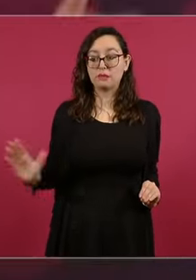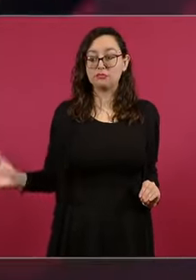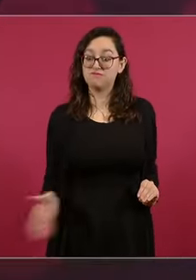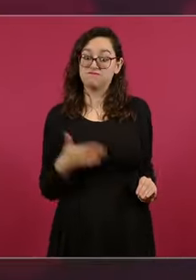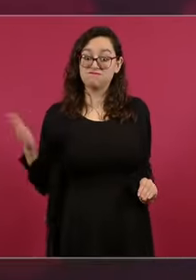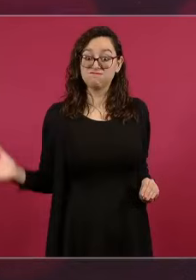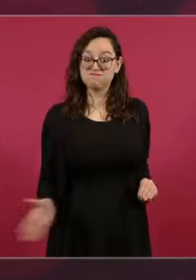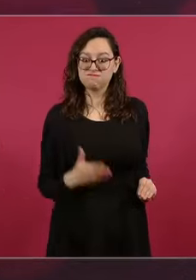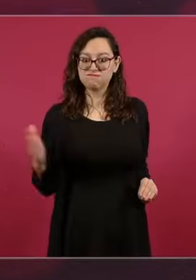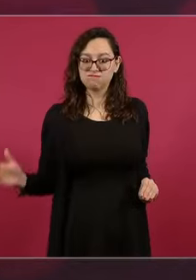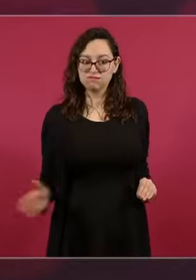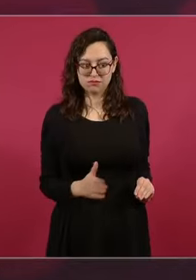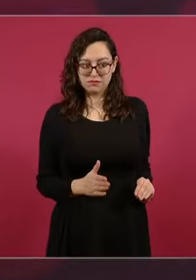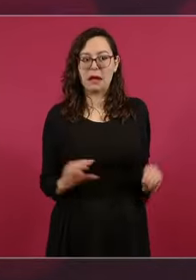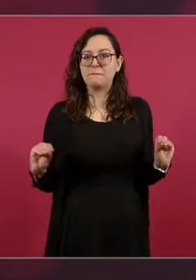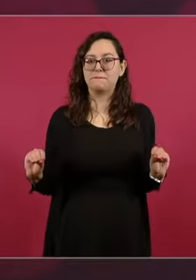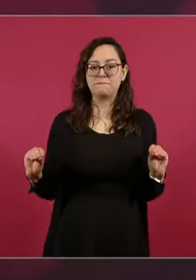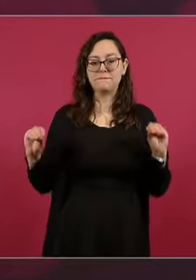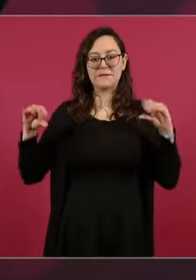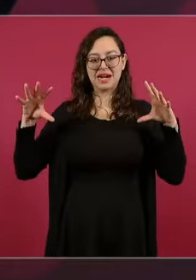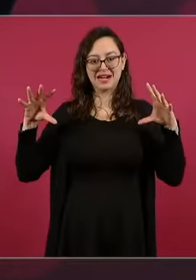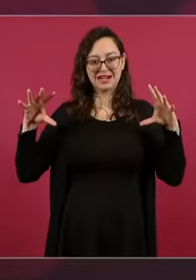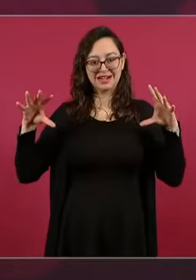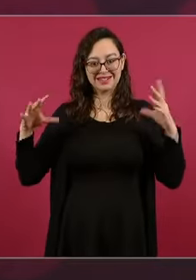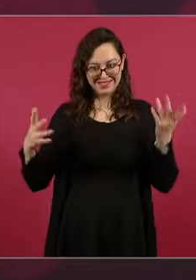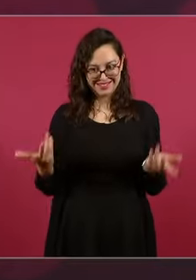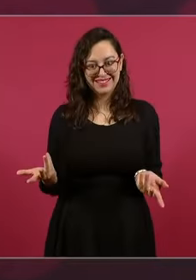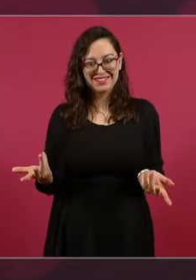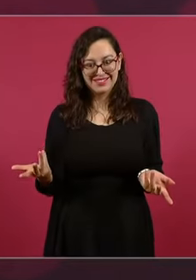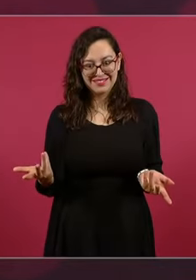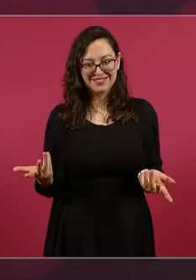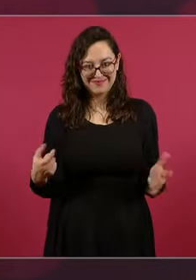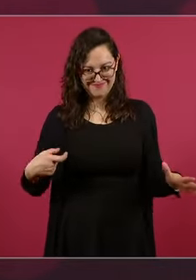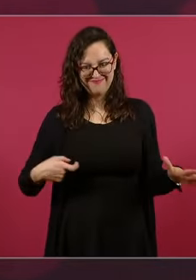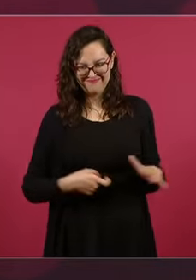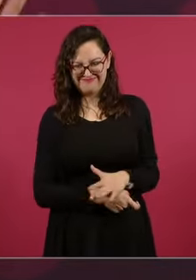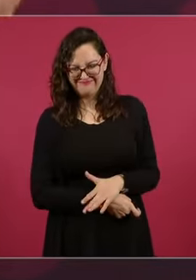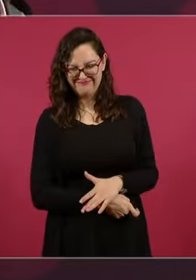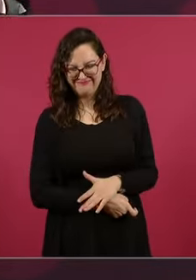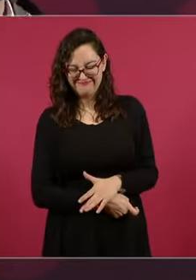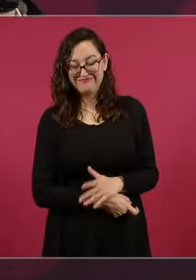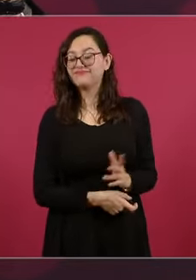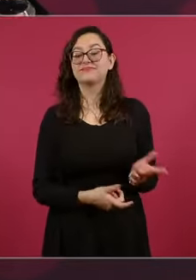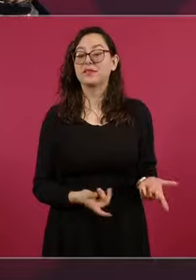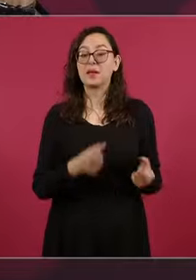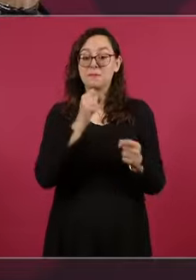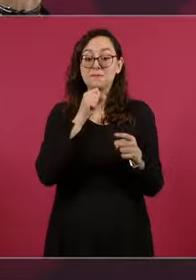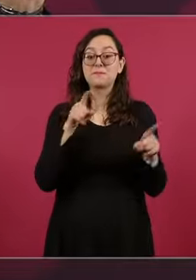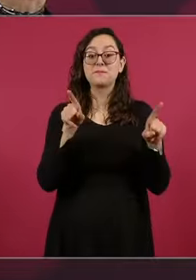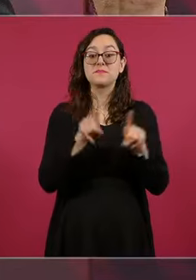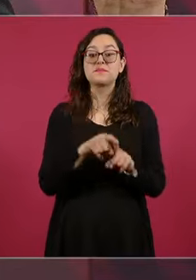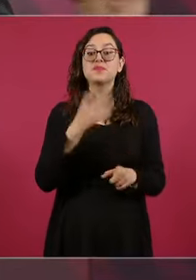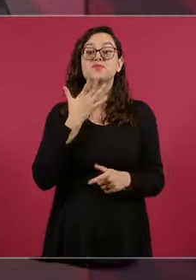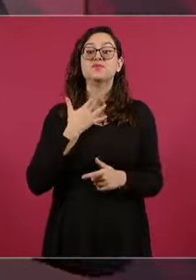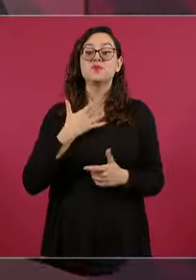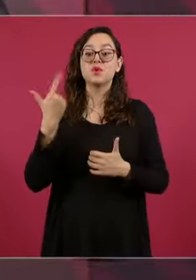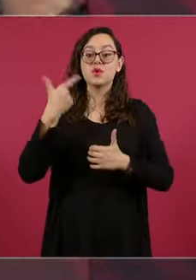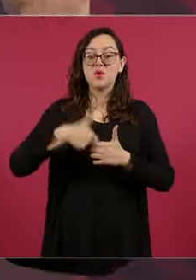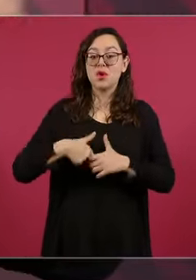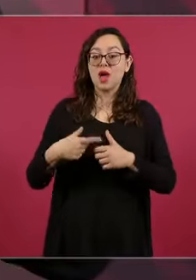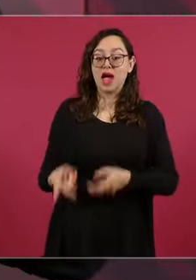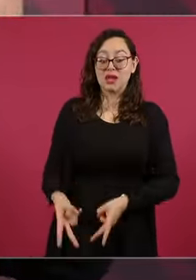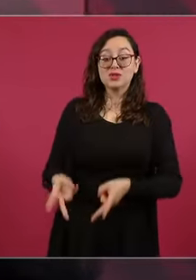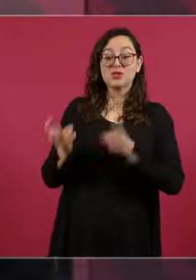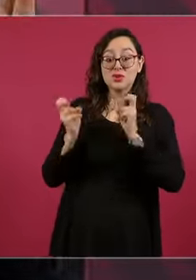Un poco lo que pasaba con el huachicol, que tenían en la torre de Pemex